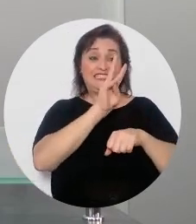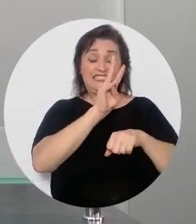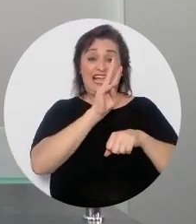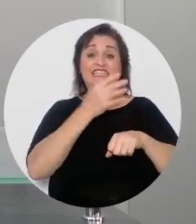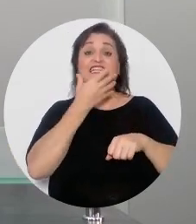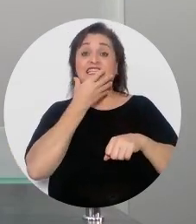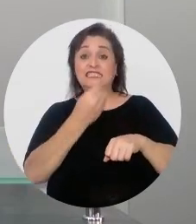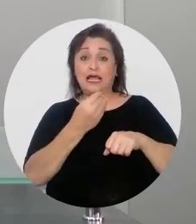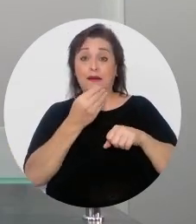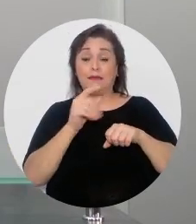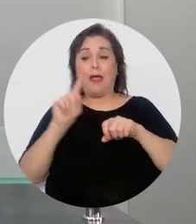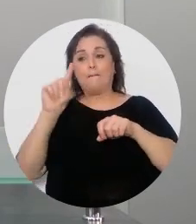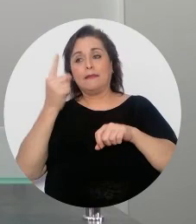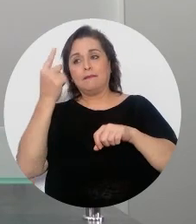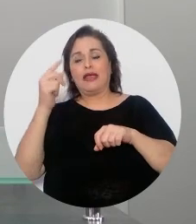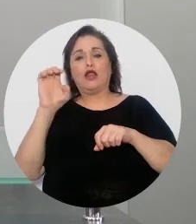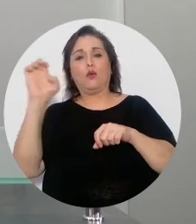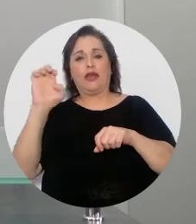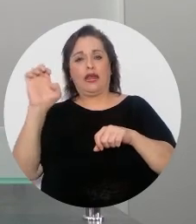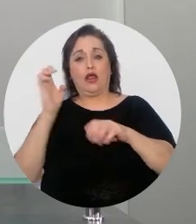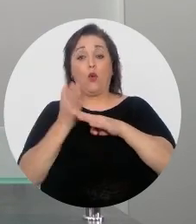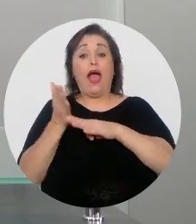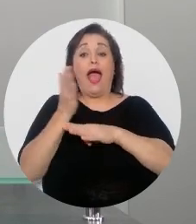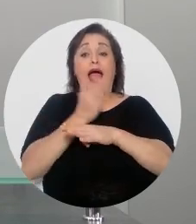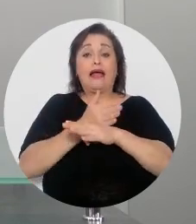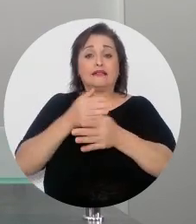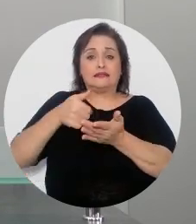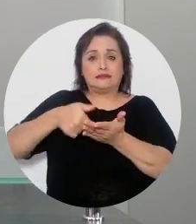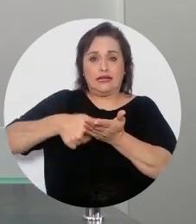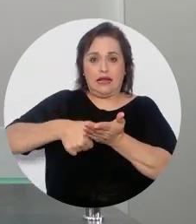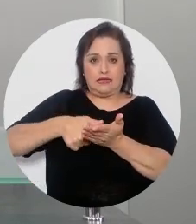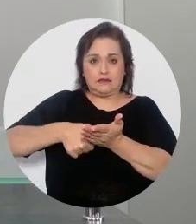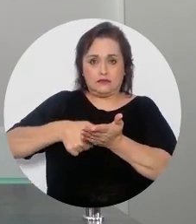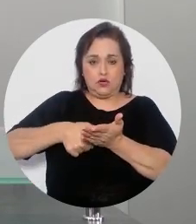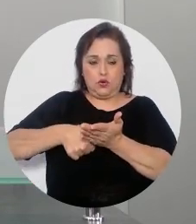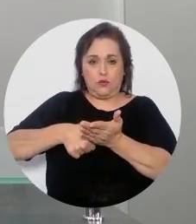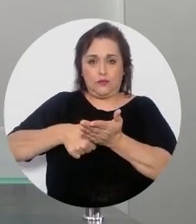diciembre al 1 de enero, antes del día de la elección,